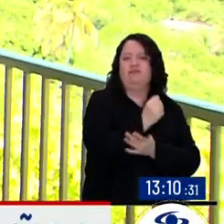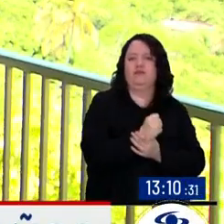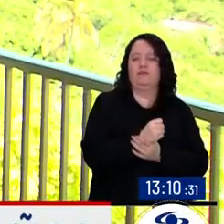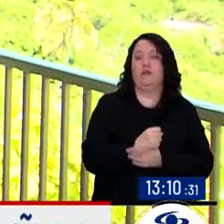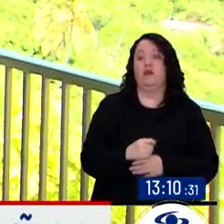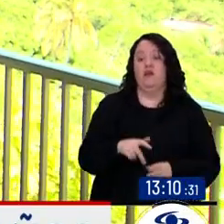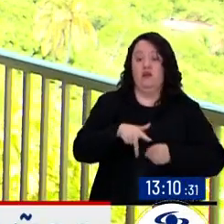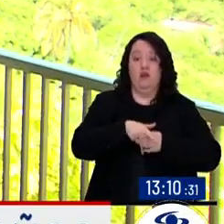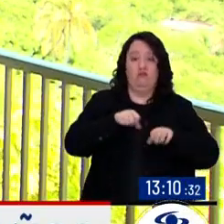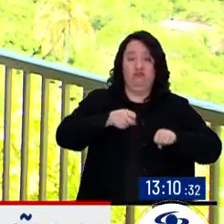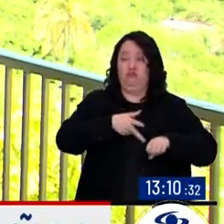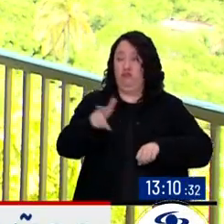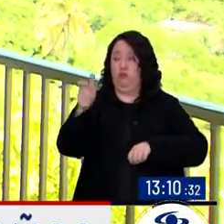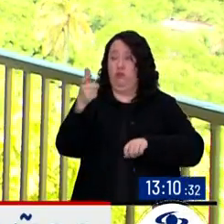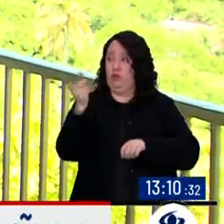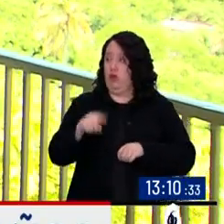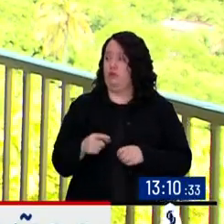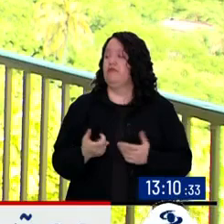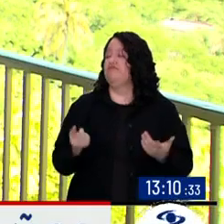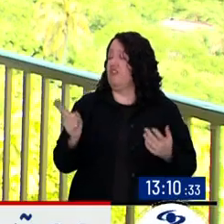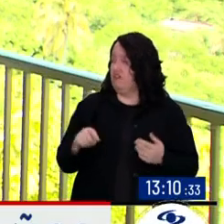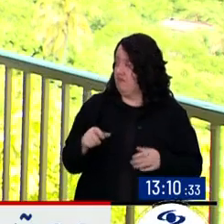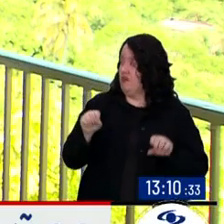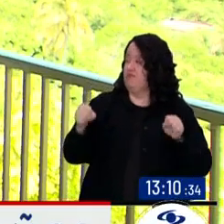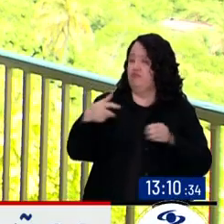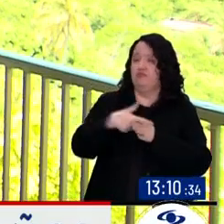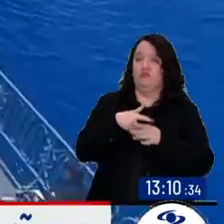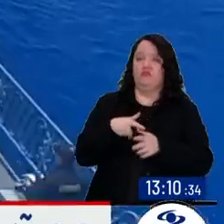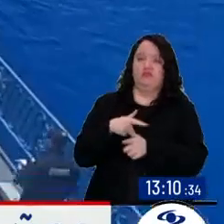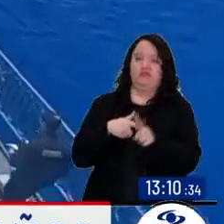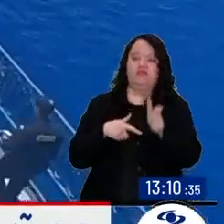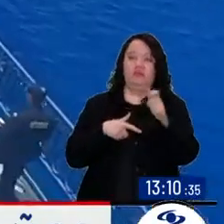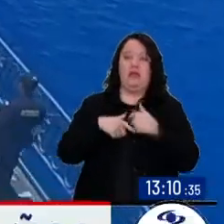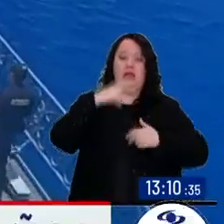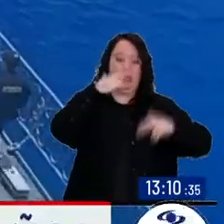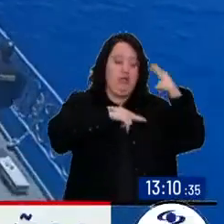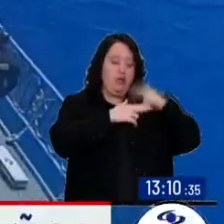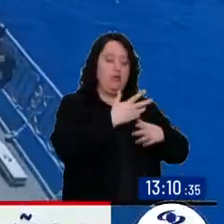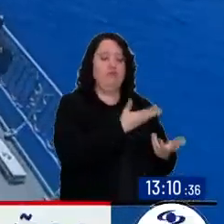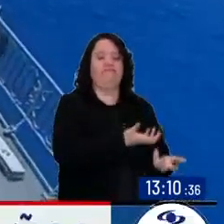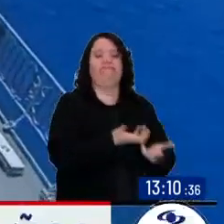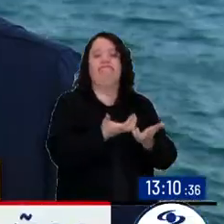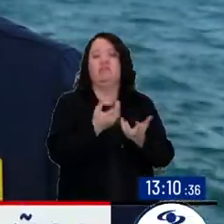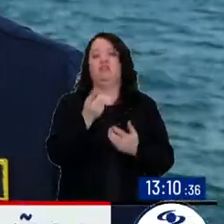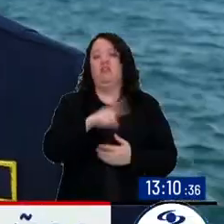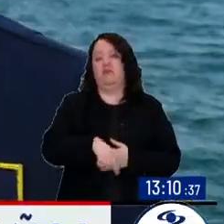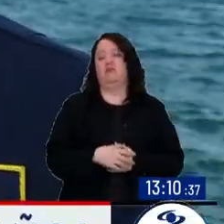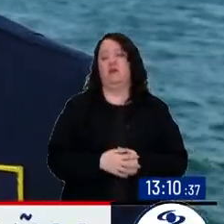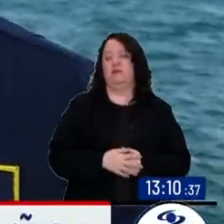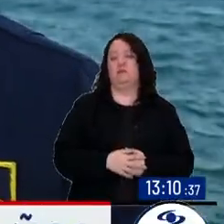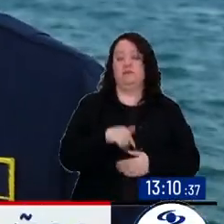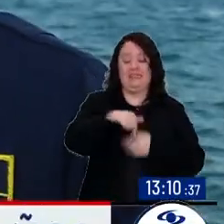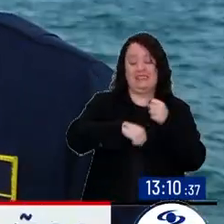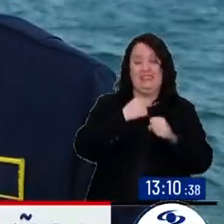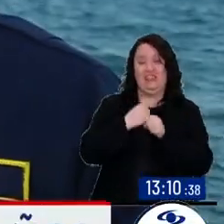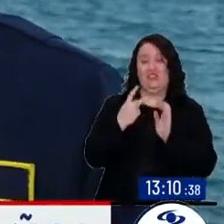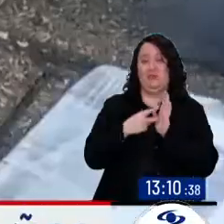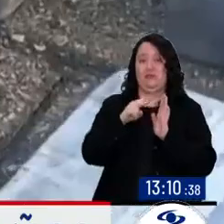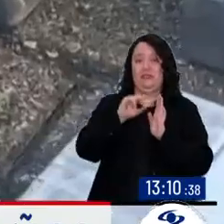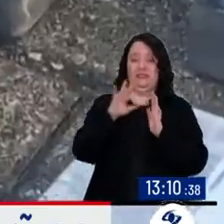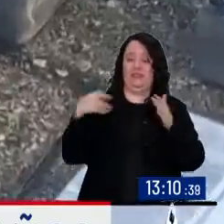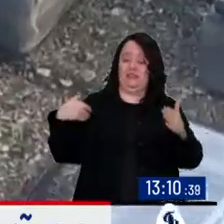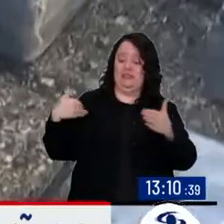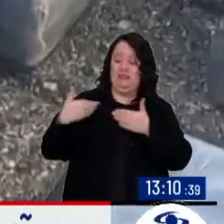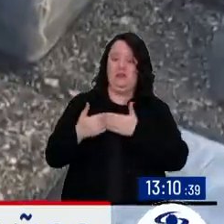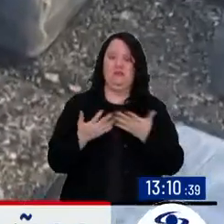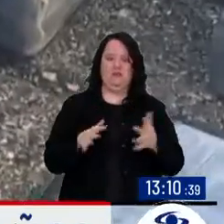sicariato, doctor? Incluso el sicariato, también nuestros hijos están involucrados. En lo corrido del año 2023 hemos